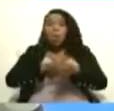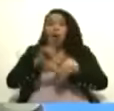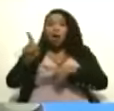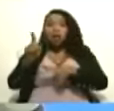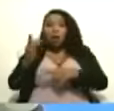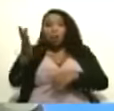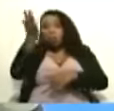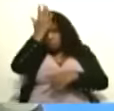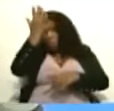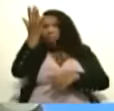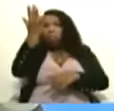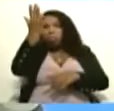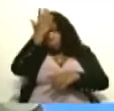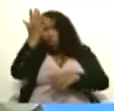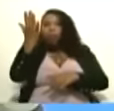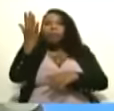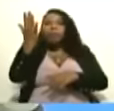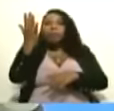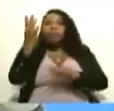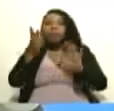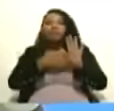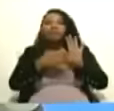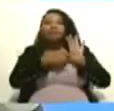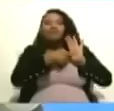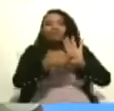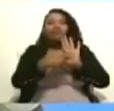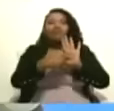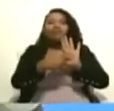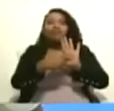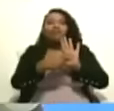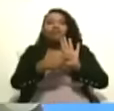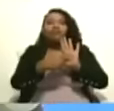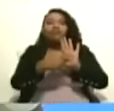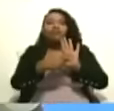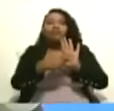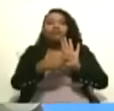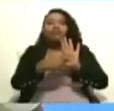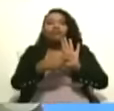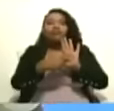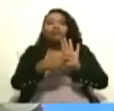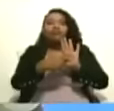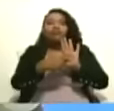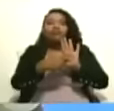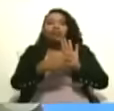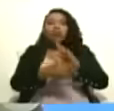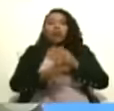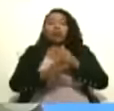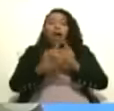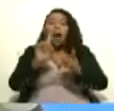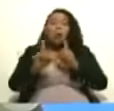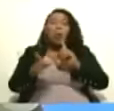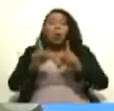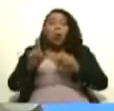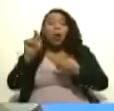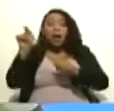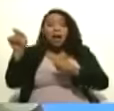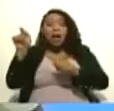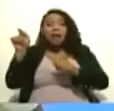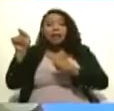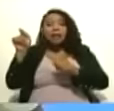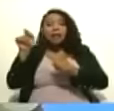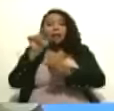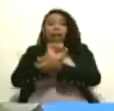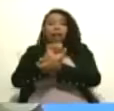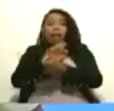pared en la cara contra la pared de la verdad en plena cara todavía debe estar sobándose ese esclavo de la